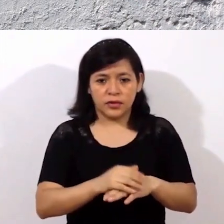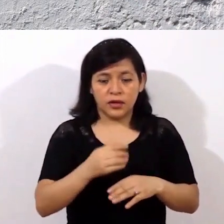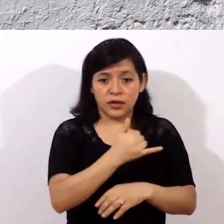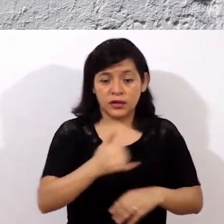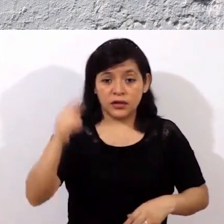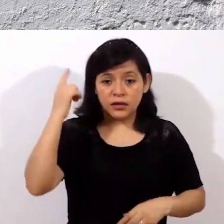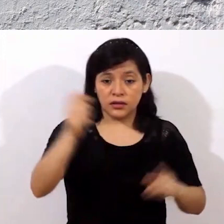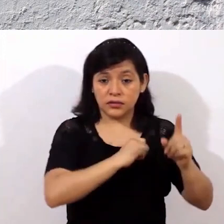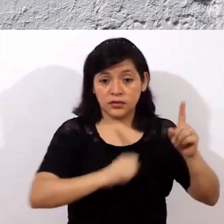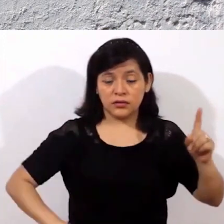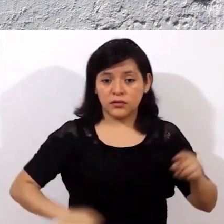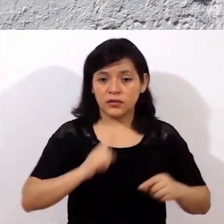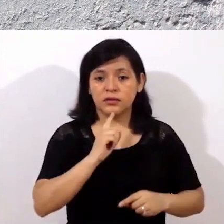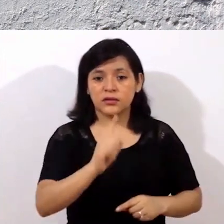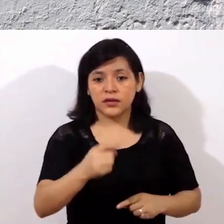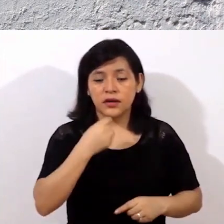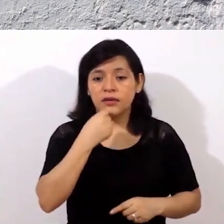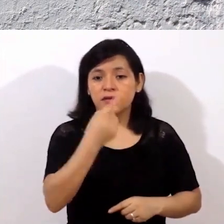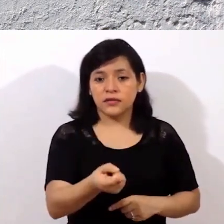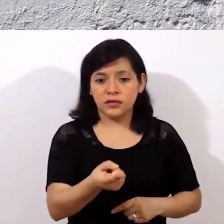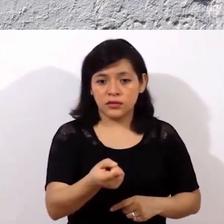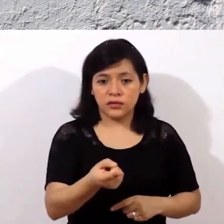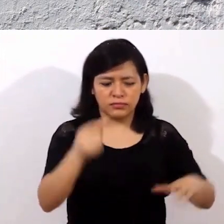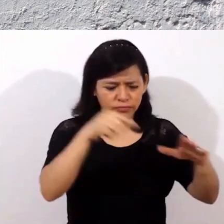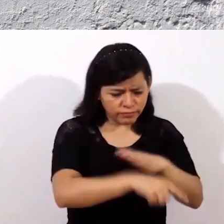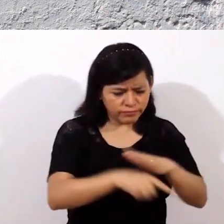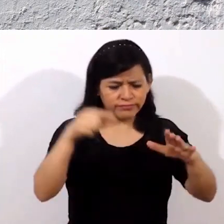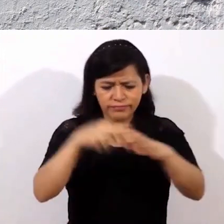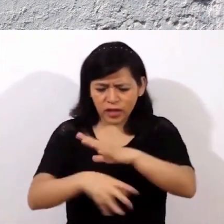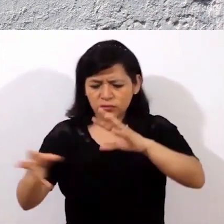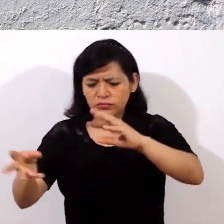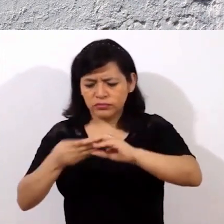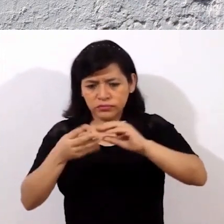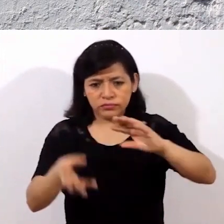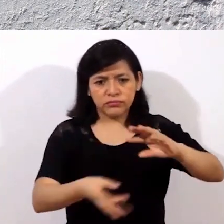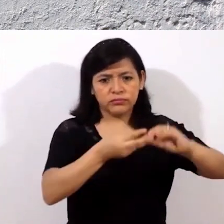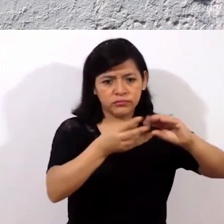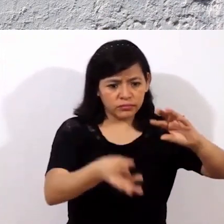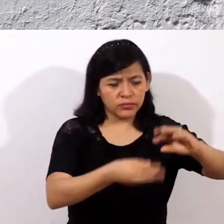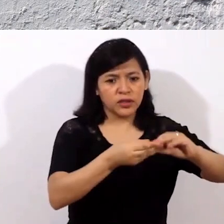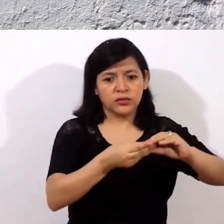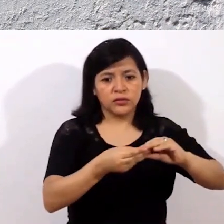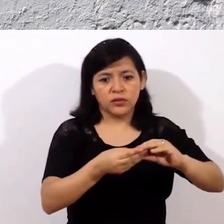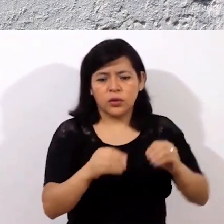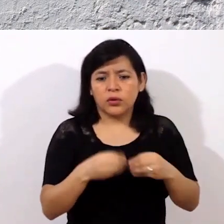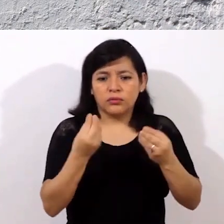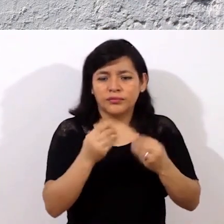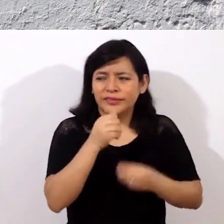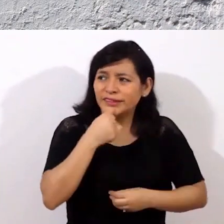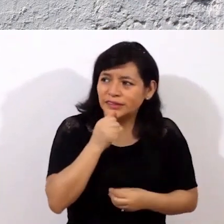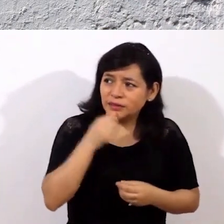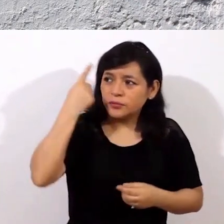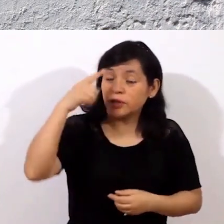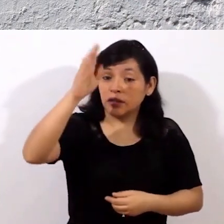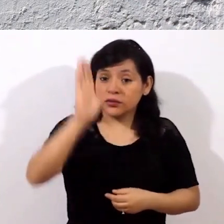Y el Señor está diciendo precisamente, homicidio tras homicidio se suceden. Qué dolor para